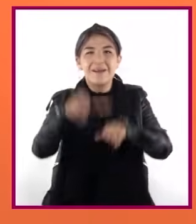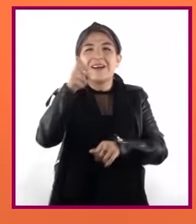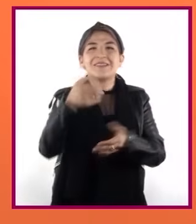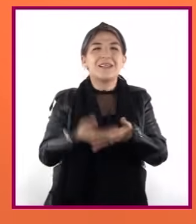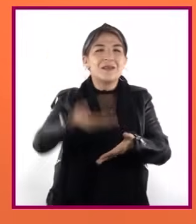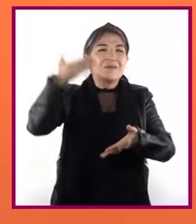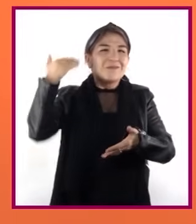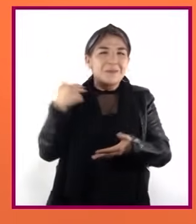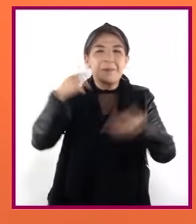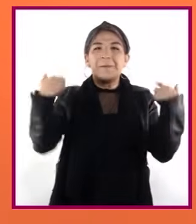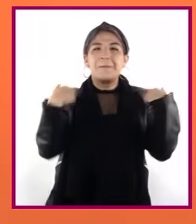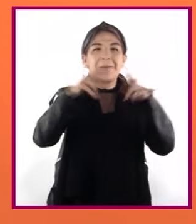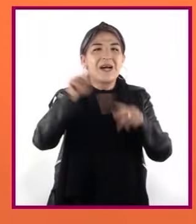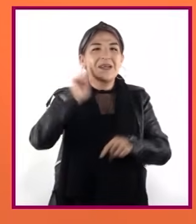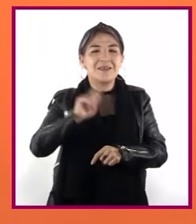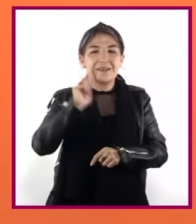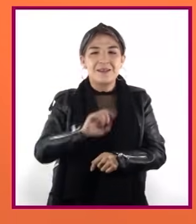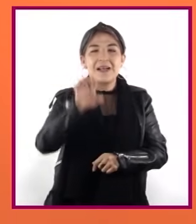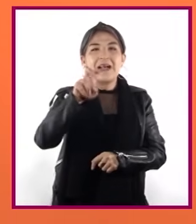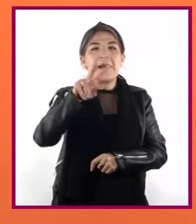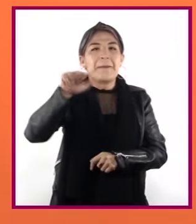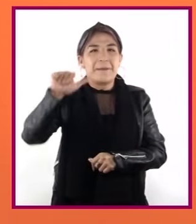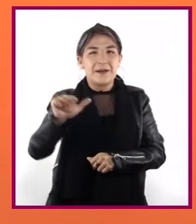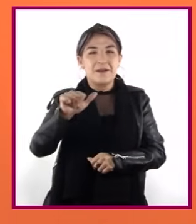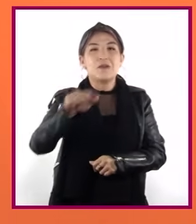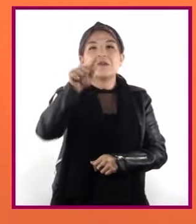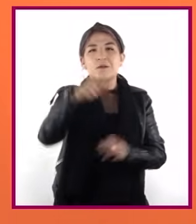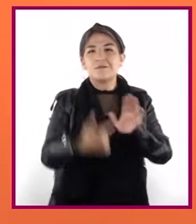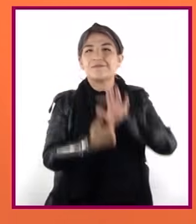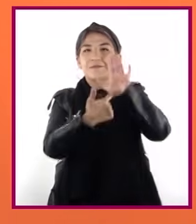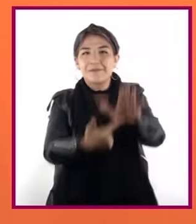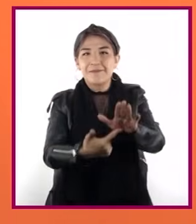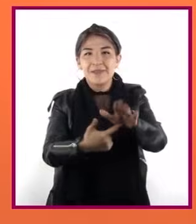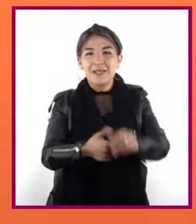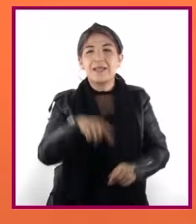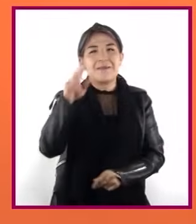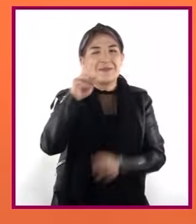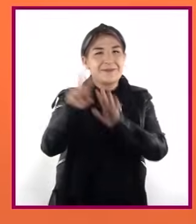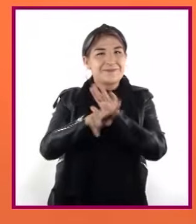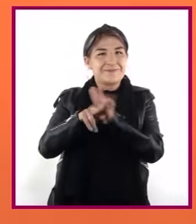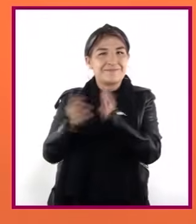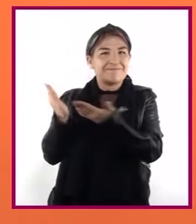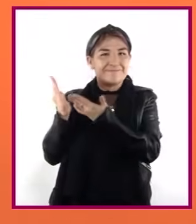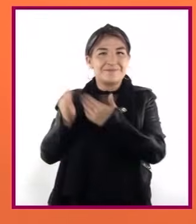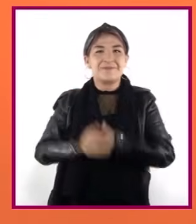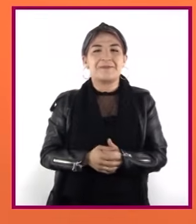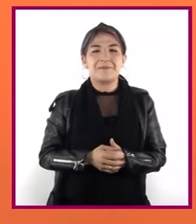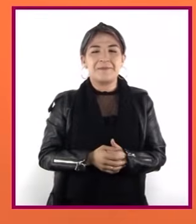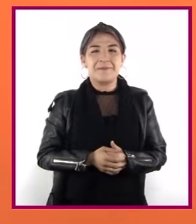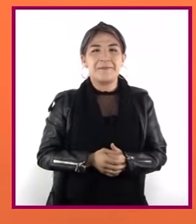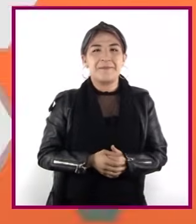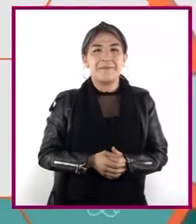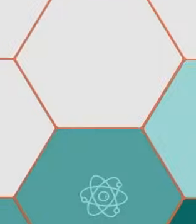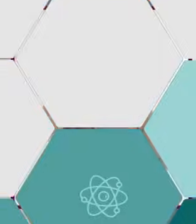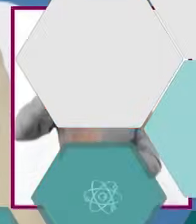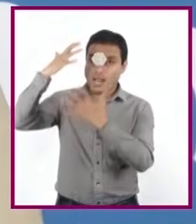a cabo con la profesora Eva Vilchis y que se presentan en el siguiente video. Vamos a verlo.